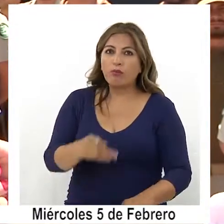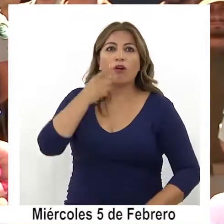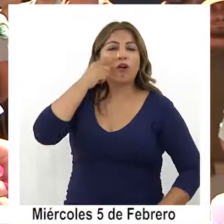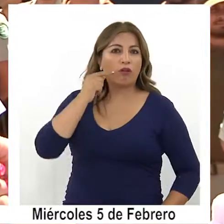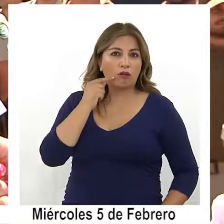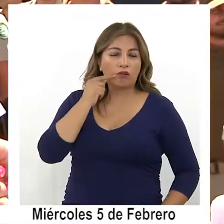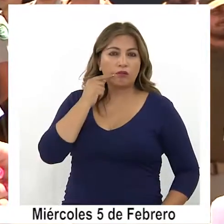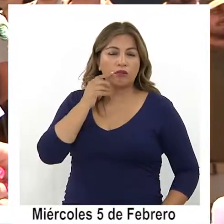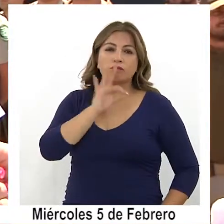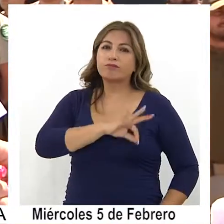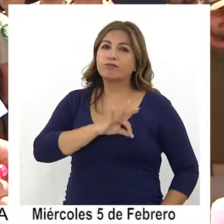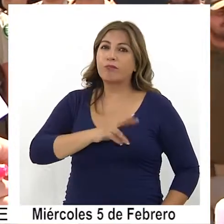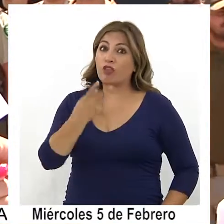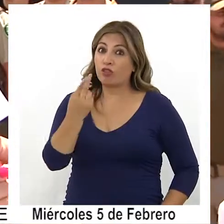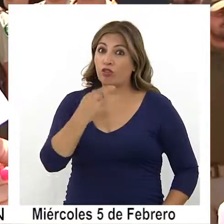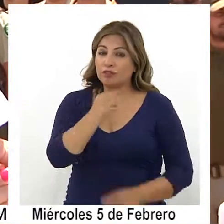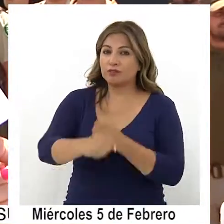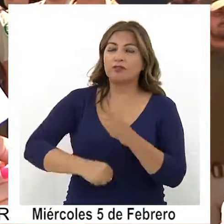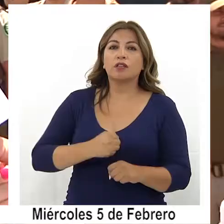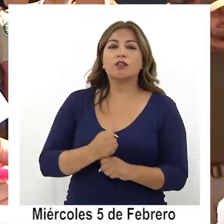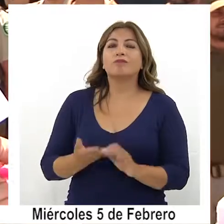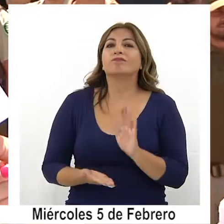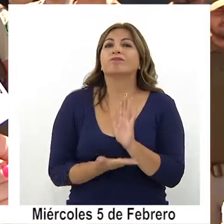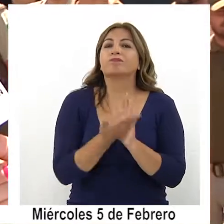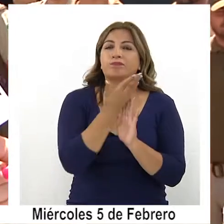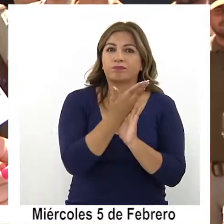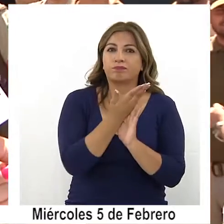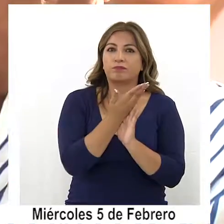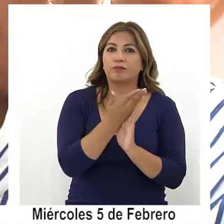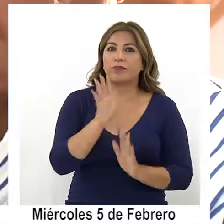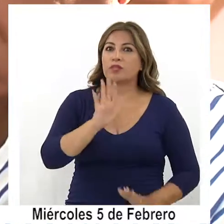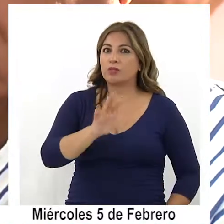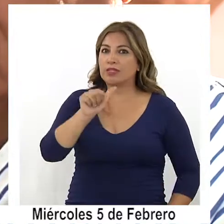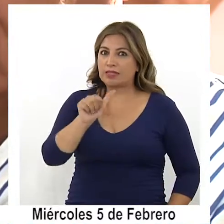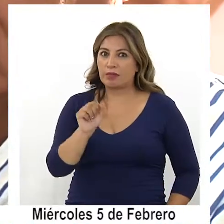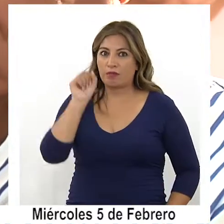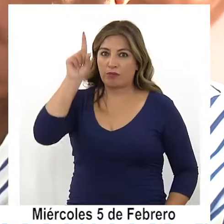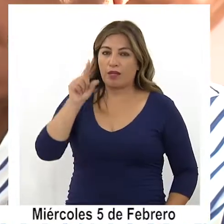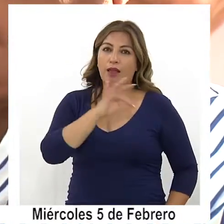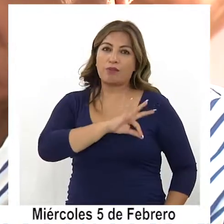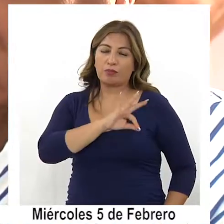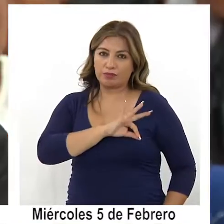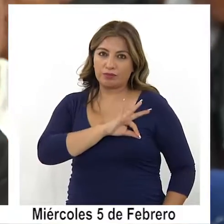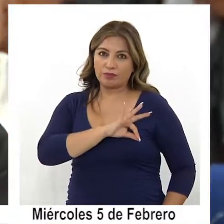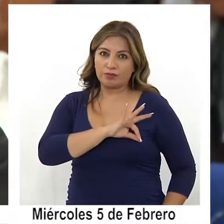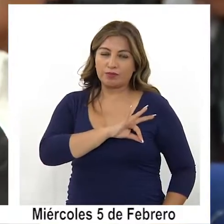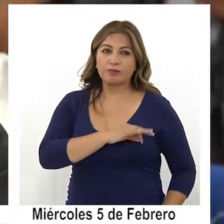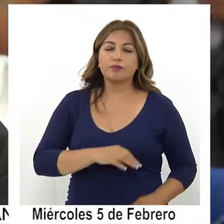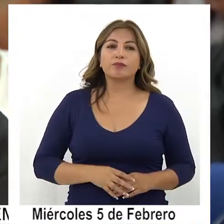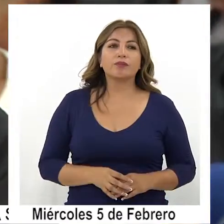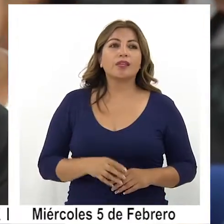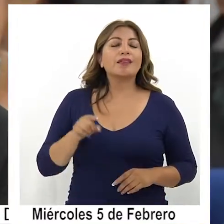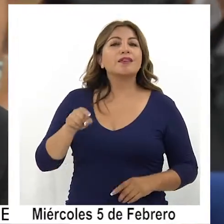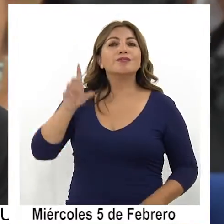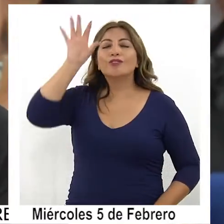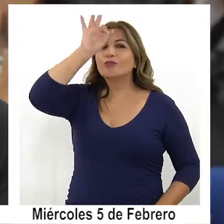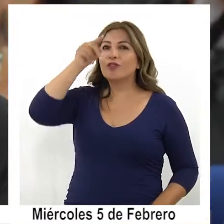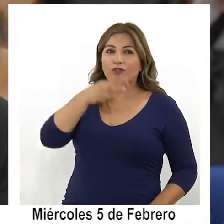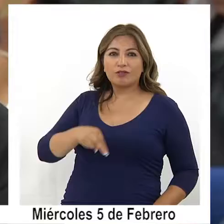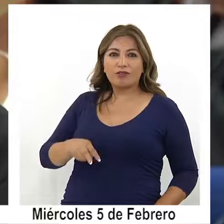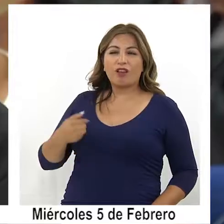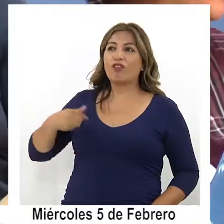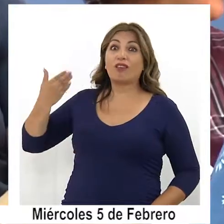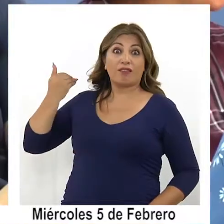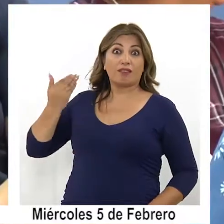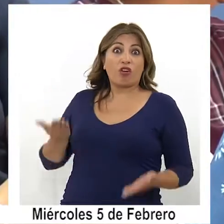en el caso de los hombres que han cotizado durante 12 años, puedan aumentar en 56.000 pesos su pensión. Eso desde la perspectiva